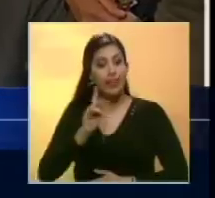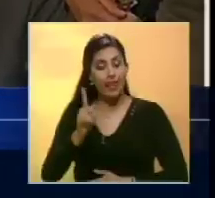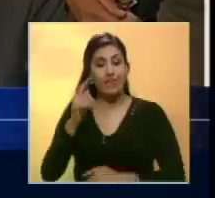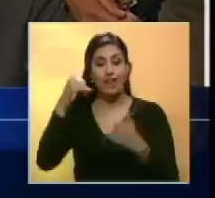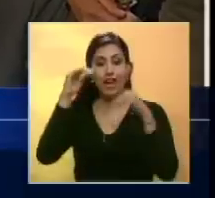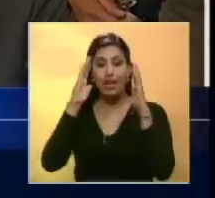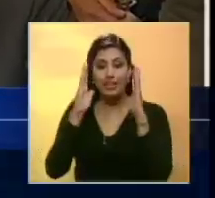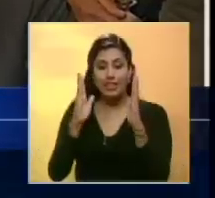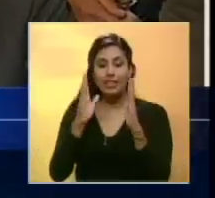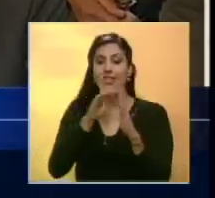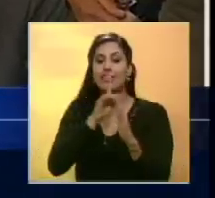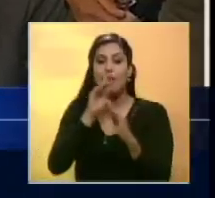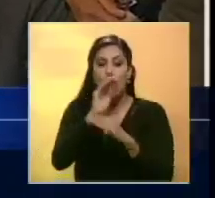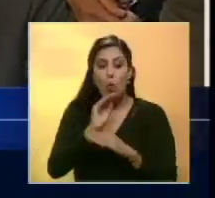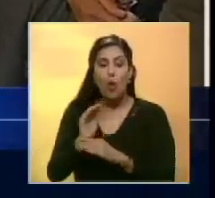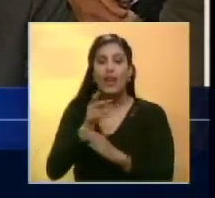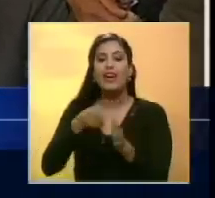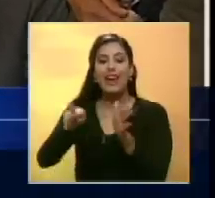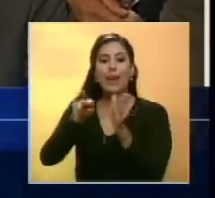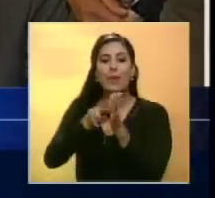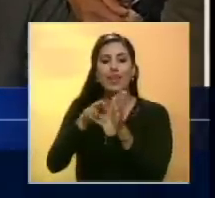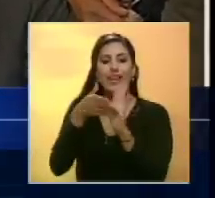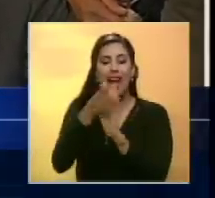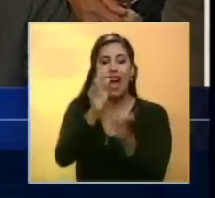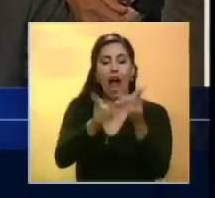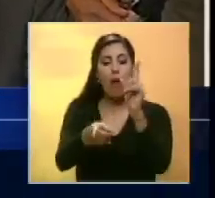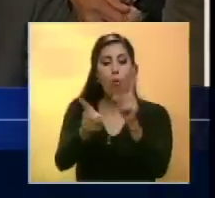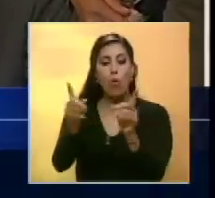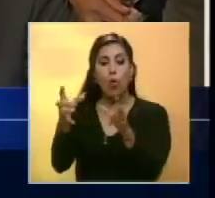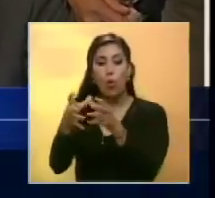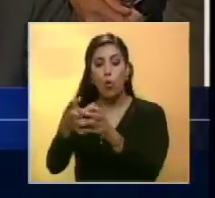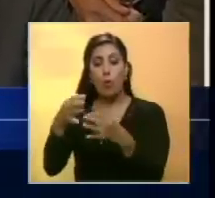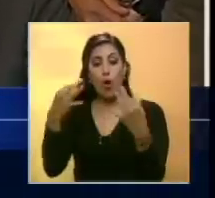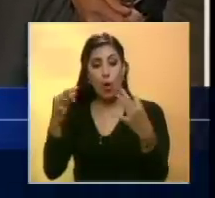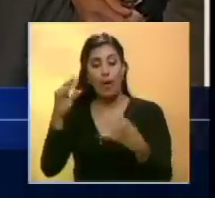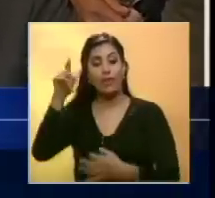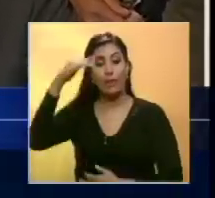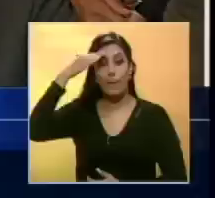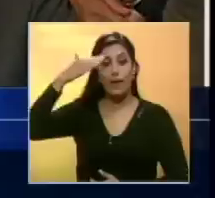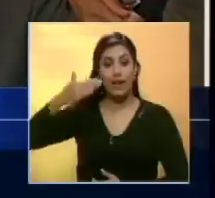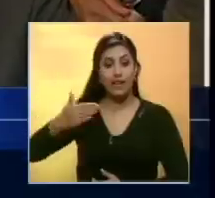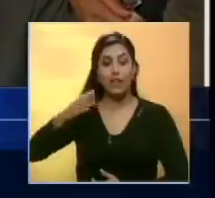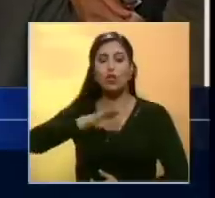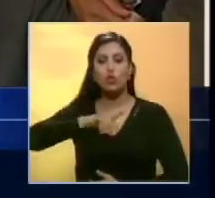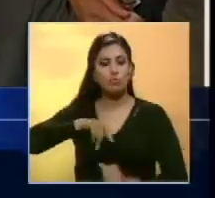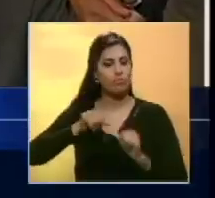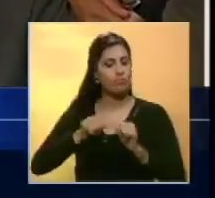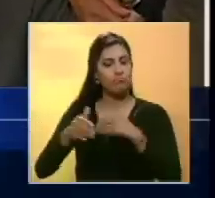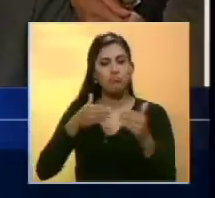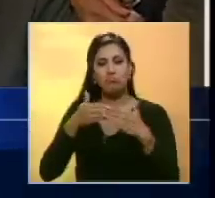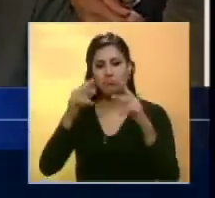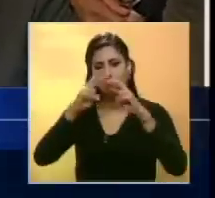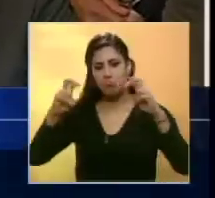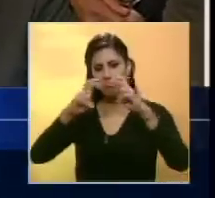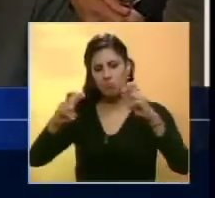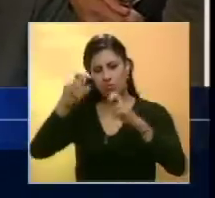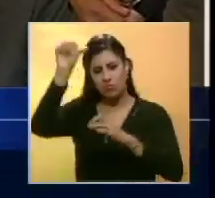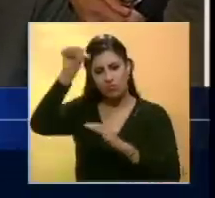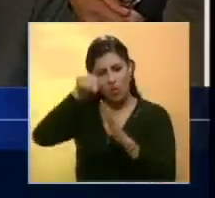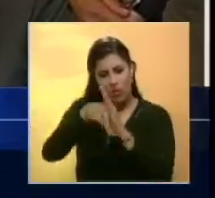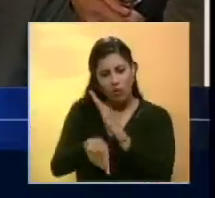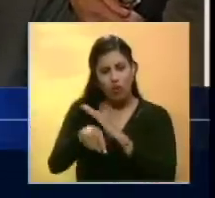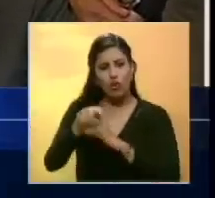un manto de protección, repito, a algunos funcionarios civiles y militares, vamos a seguir investigando en